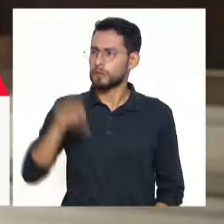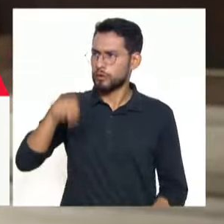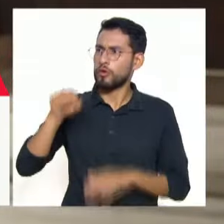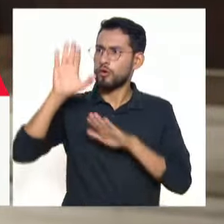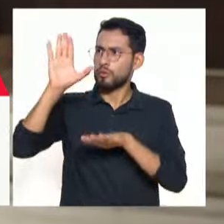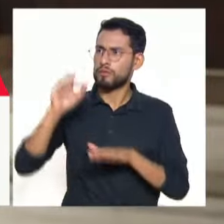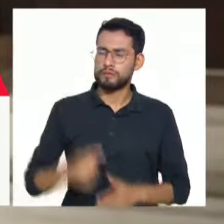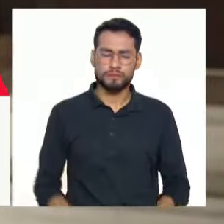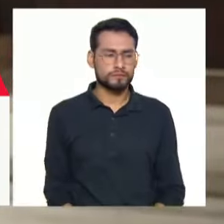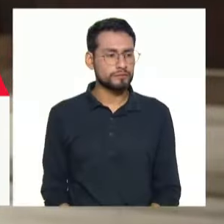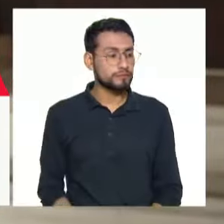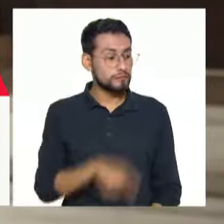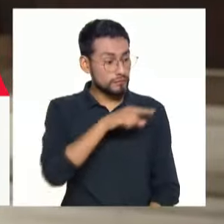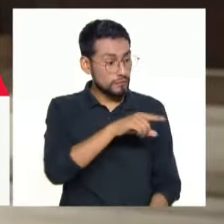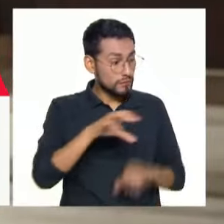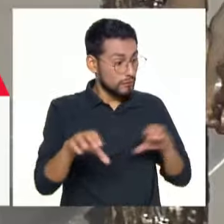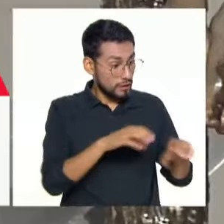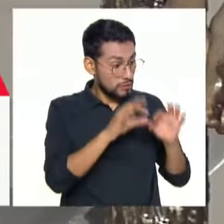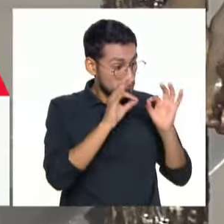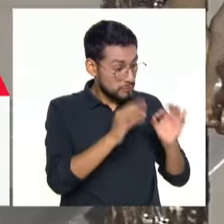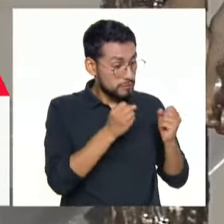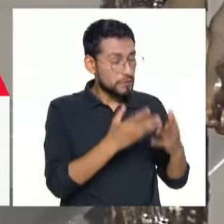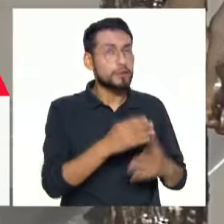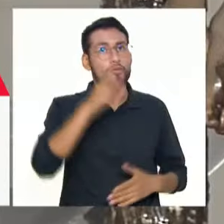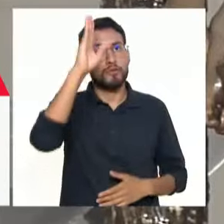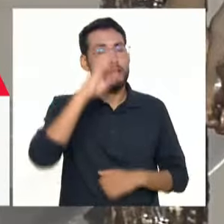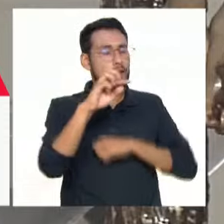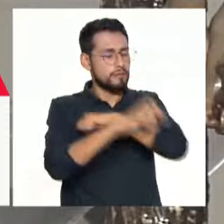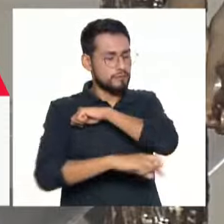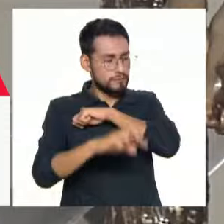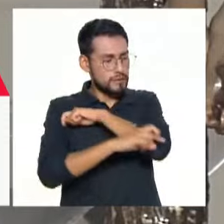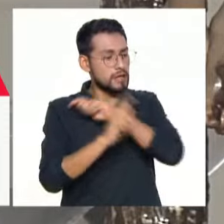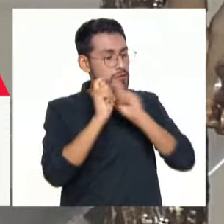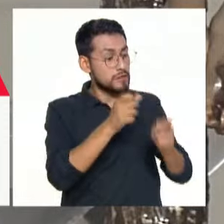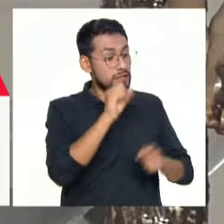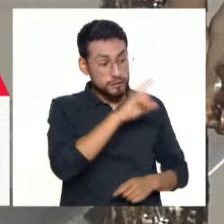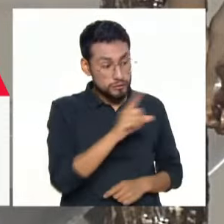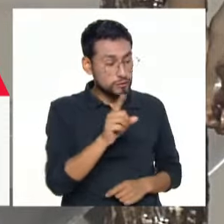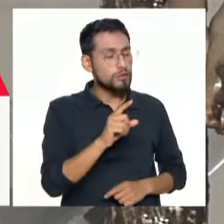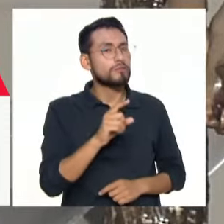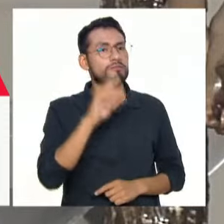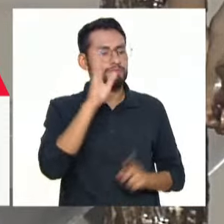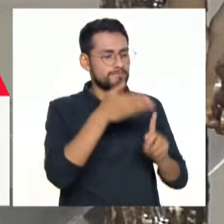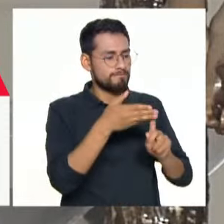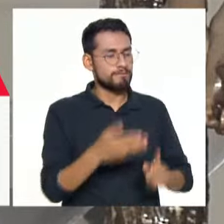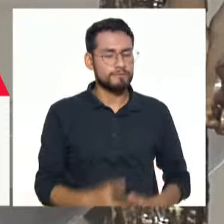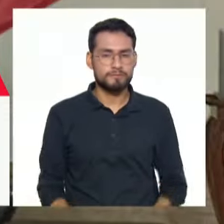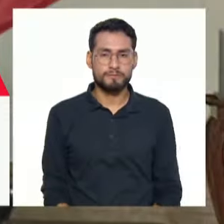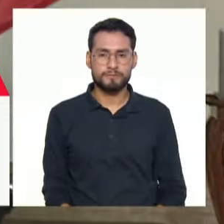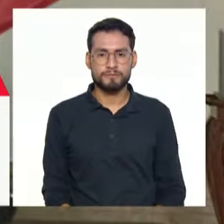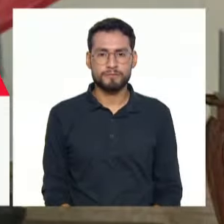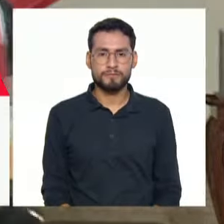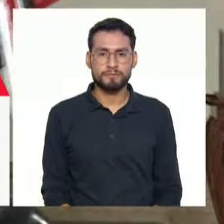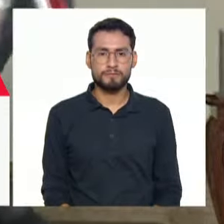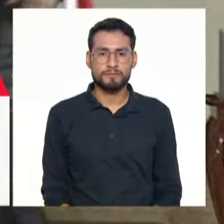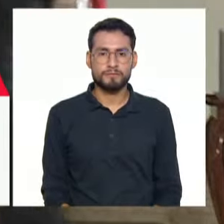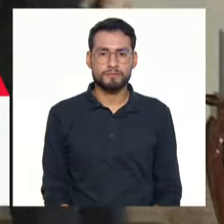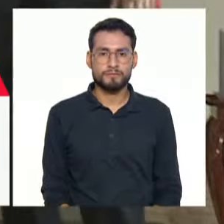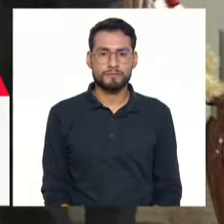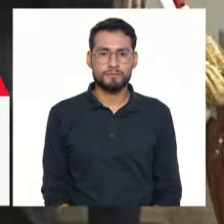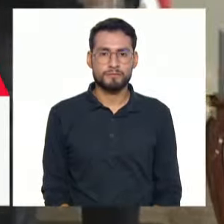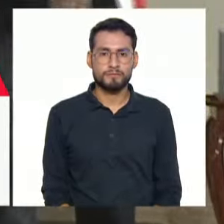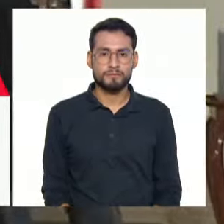Sí, juro. Si así lo hiciera, que Dios y la patria lo premien, y si no, se lo demanden.